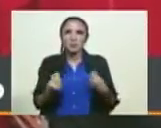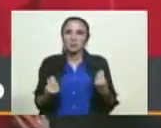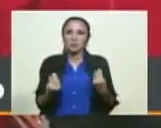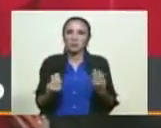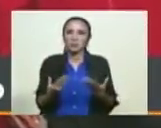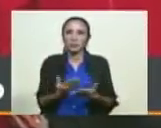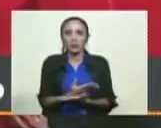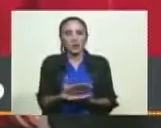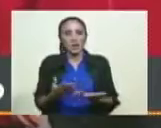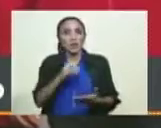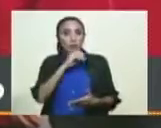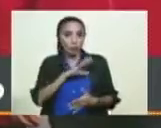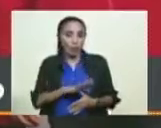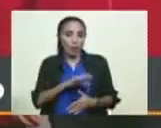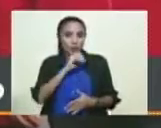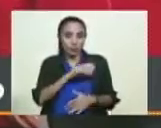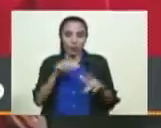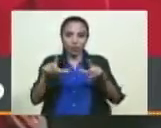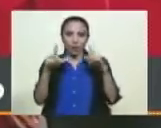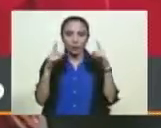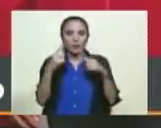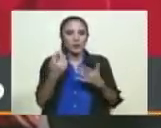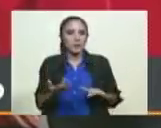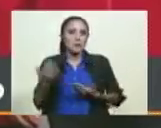y cuenta la historia que un día